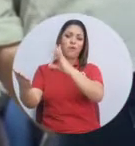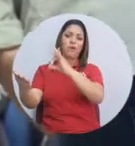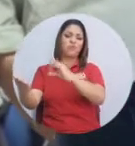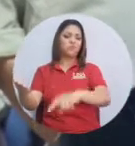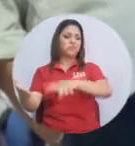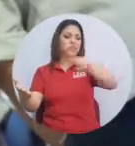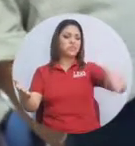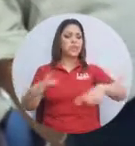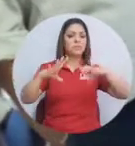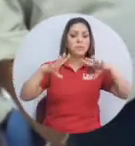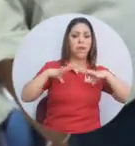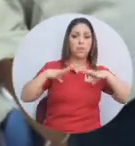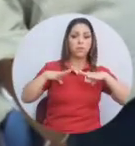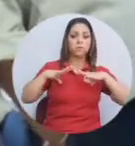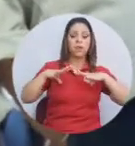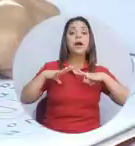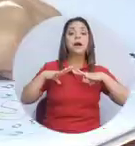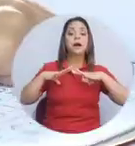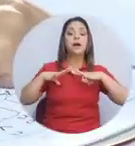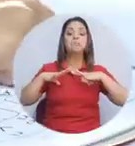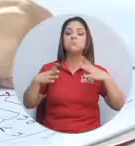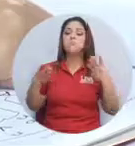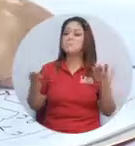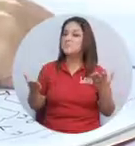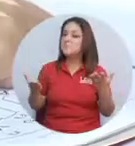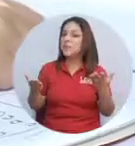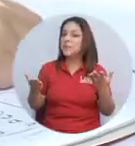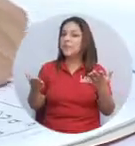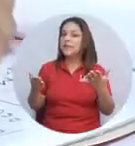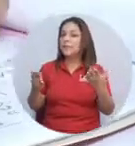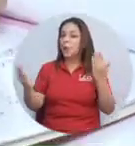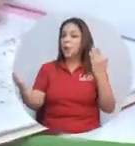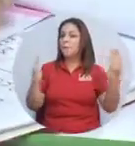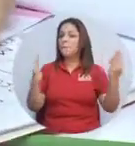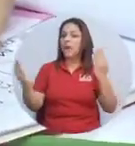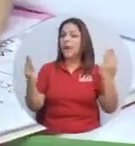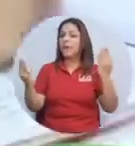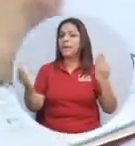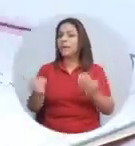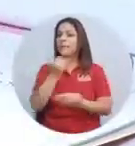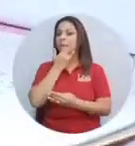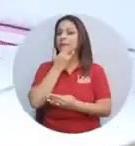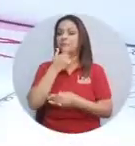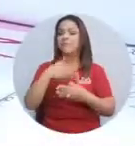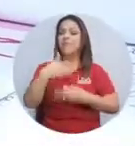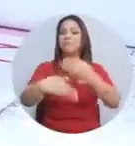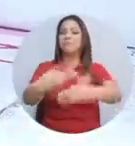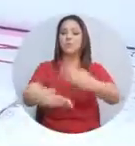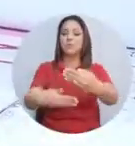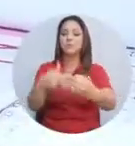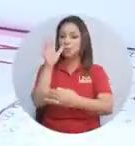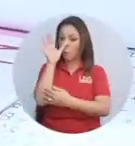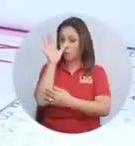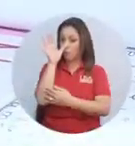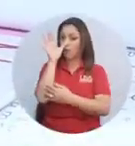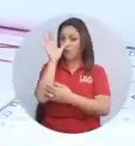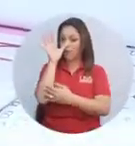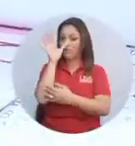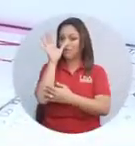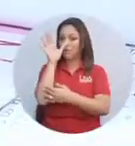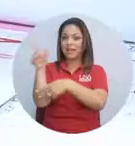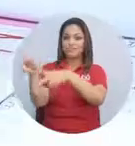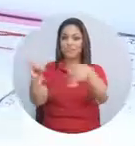está enseñando a alguien. Puede ser que sí, si se dirige adecuadamente. El problema es que cuando empiezan las burlas de los mismos compañeros en el salón de